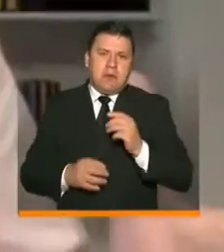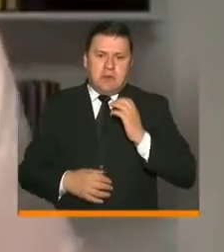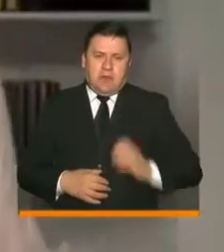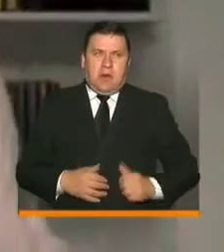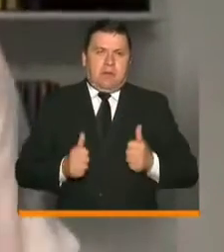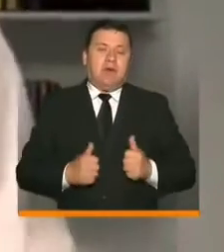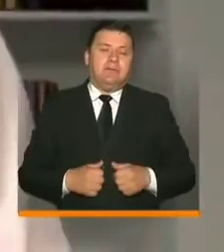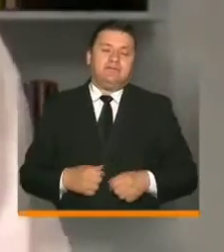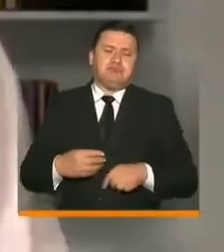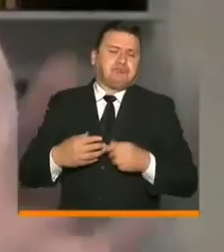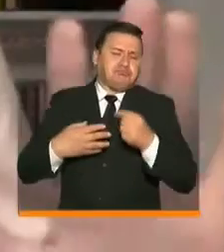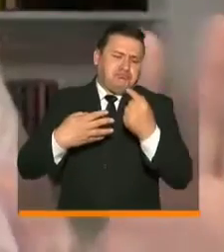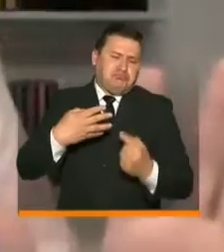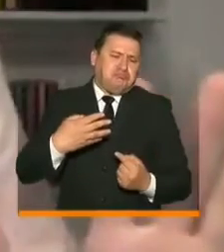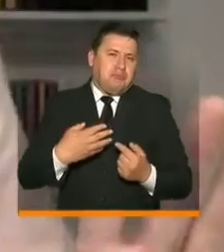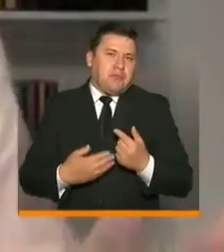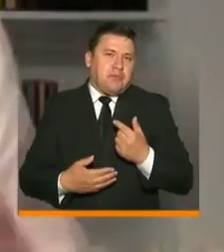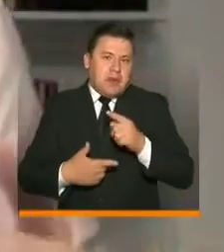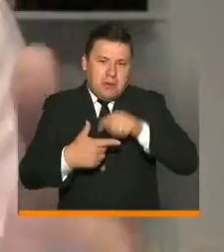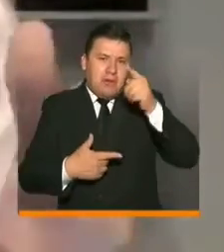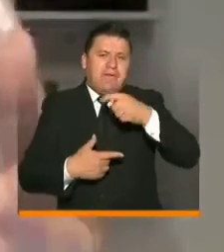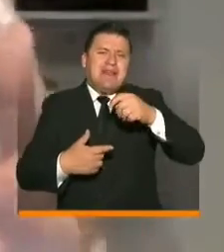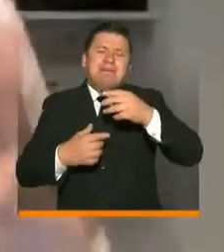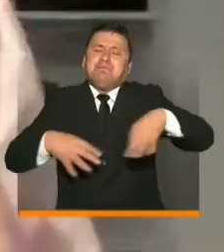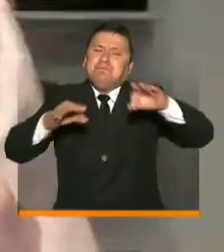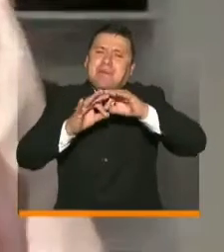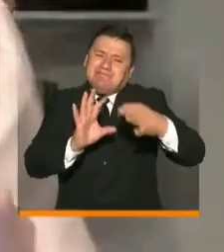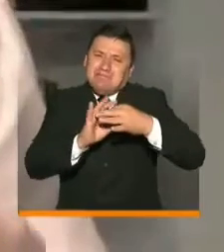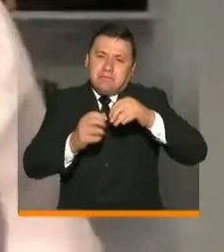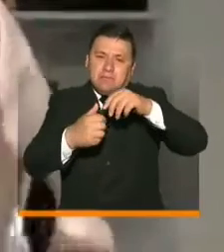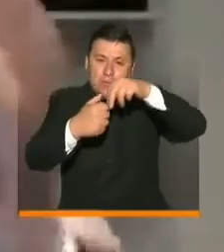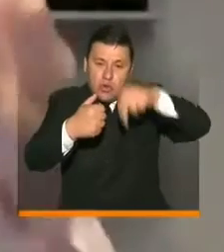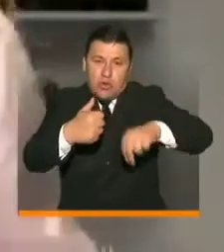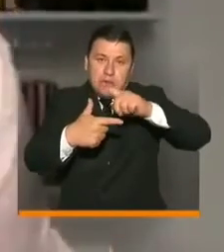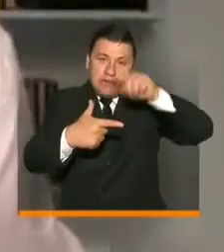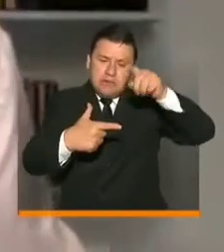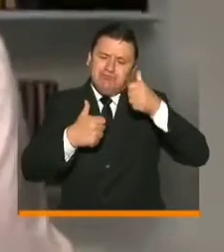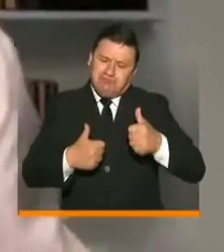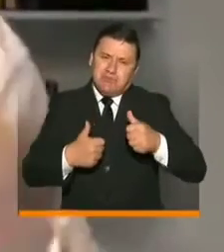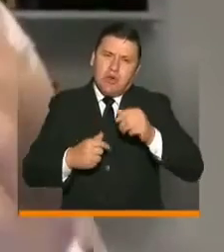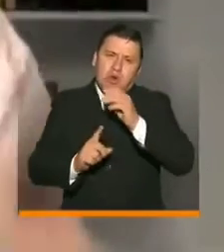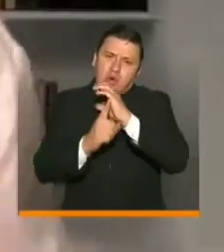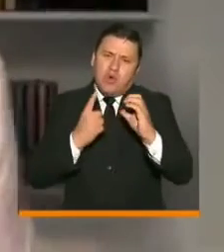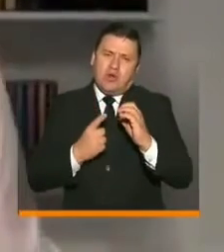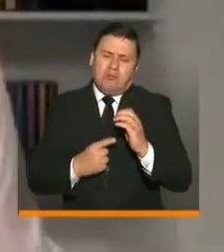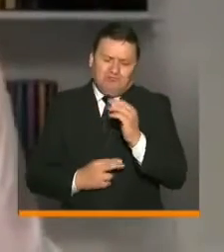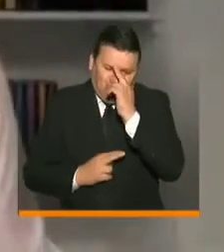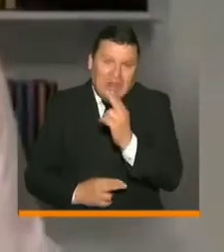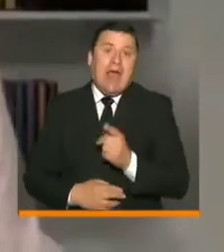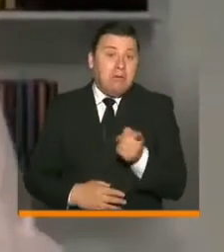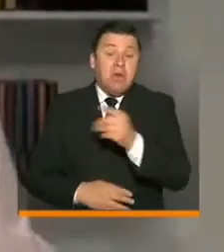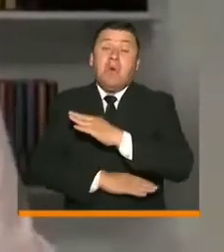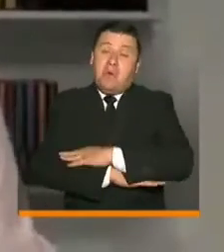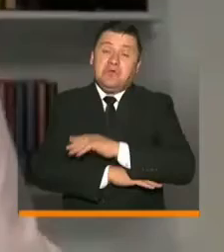Y el otro pie de ese balance es la cultura ciudadana. Es que los palmiranos pudimos, y yo les quiero agradecer a todos los palmiranos que han sido muy